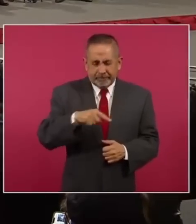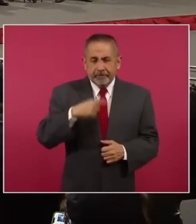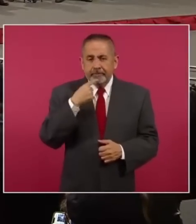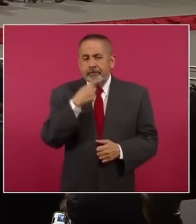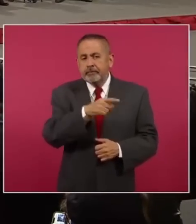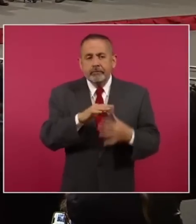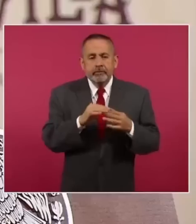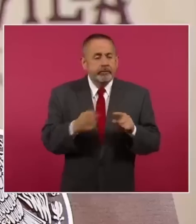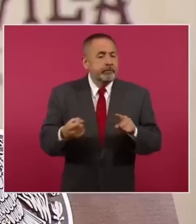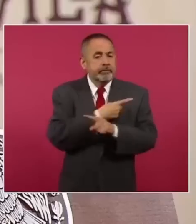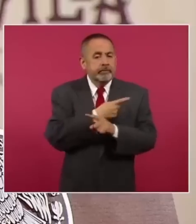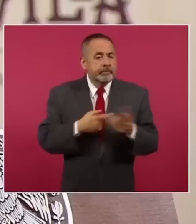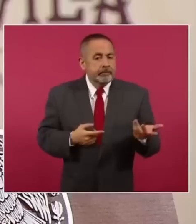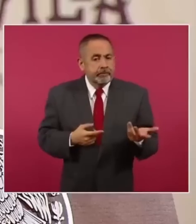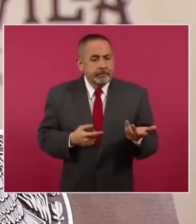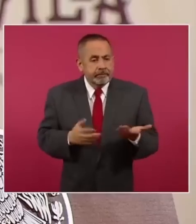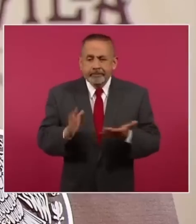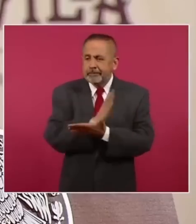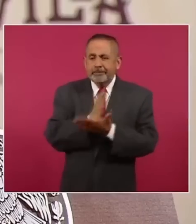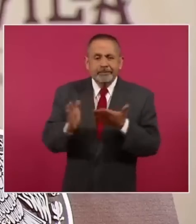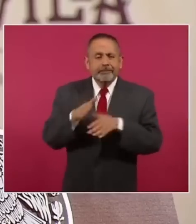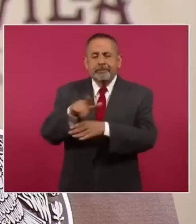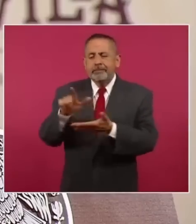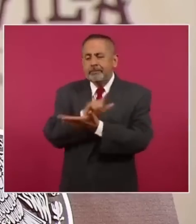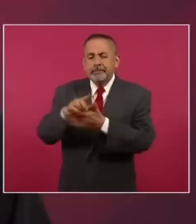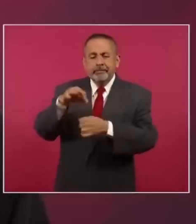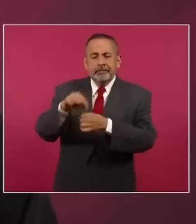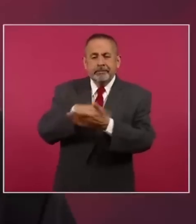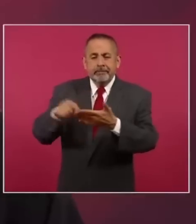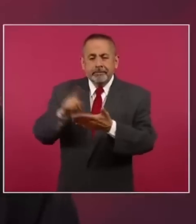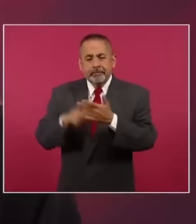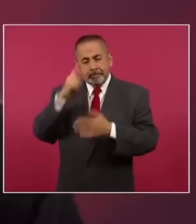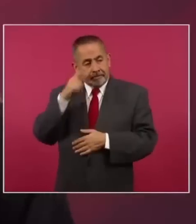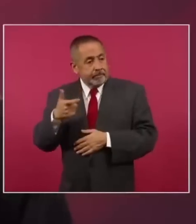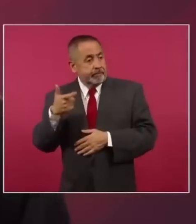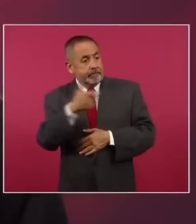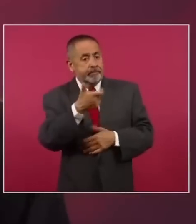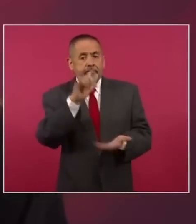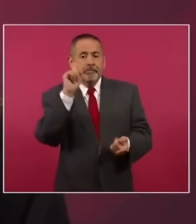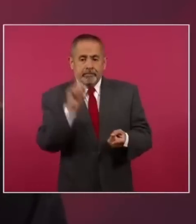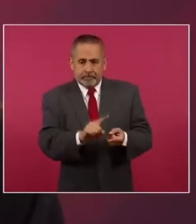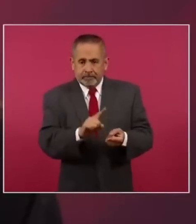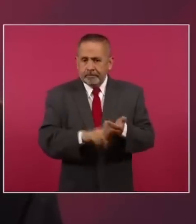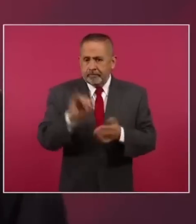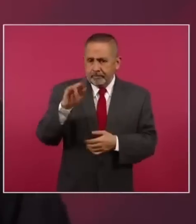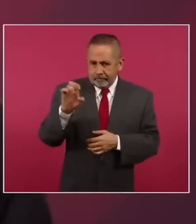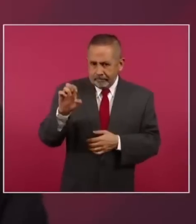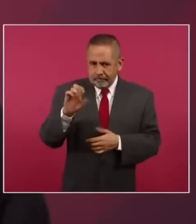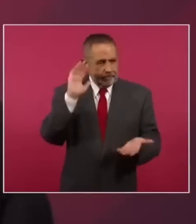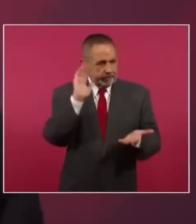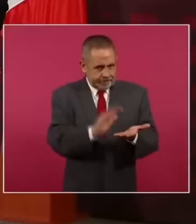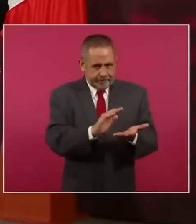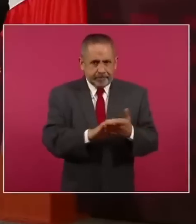está diciendo no tiene sentido porque no tiene que ver con la reforma electoral, que es para bajarle el sueldo a la burocracia dorada del INE y